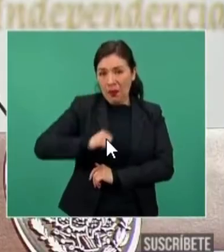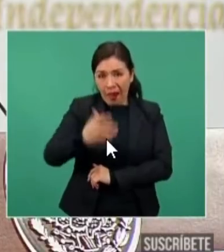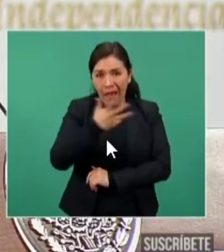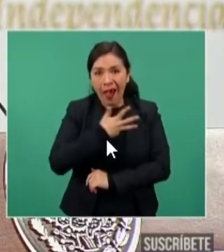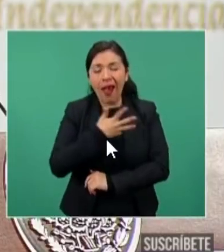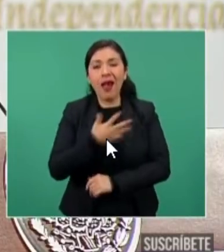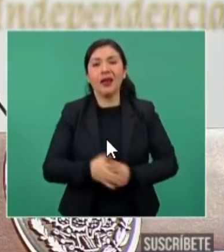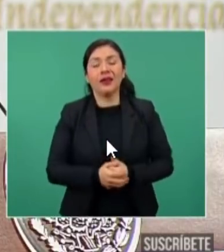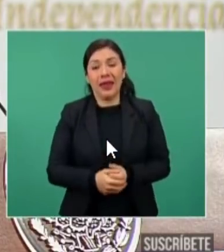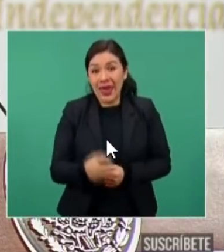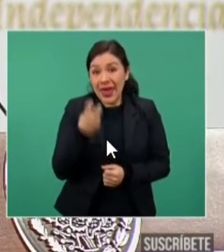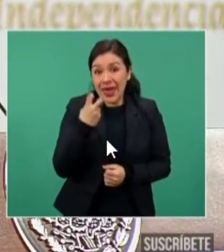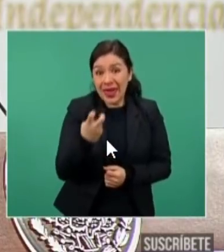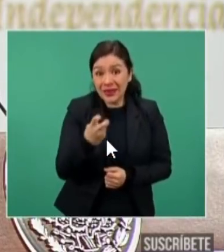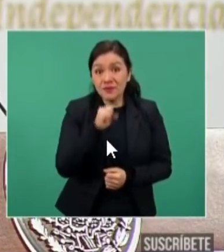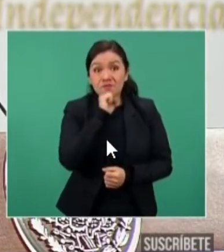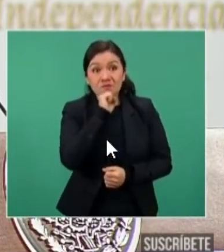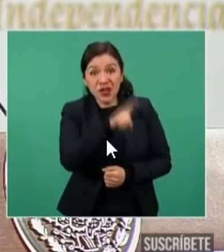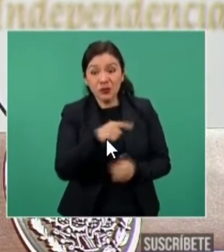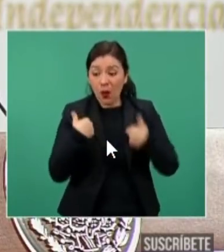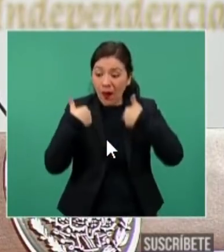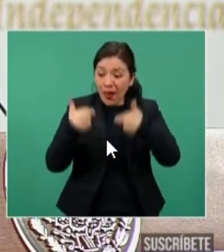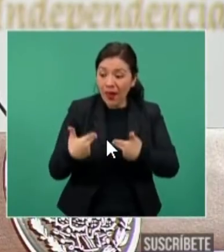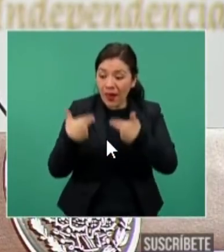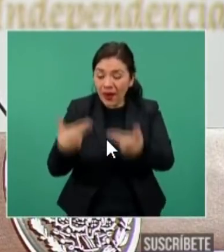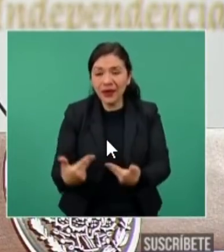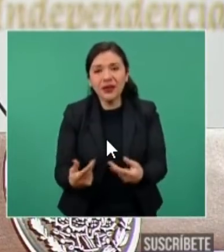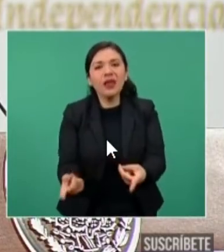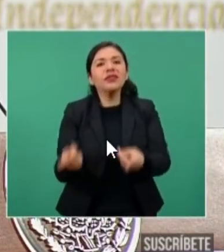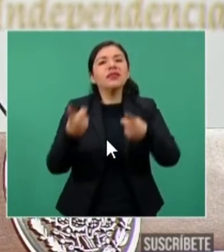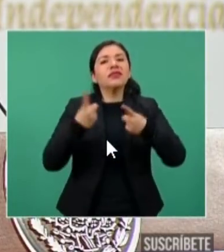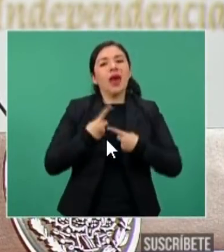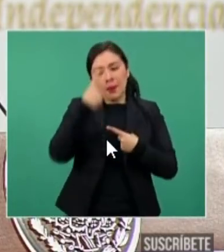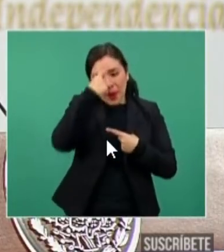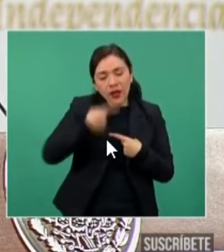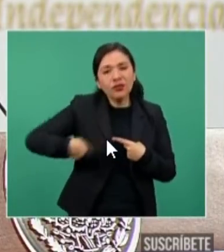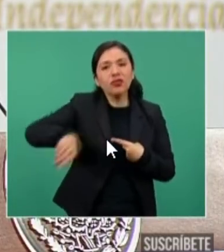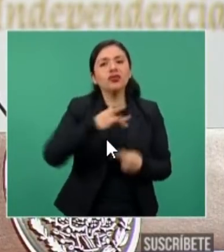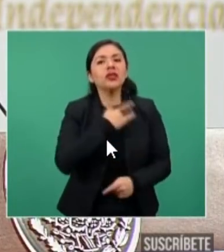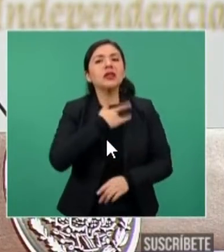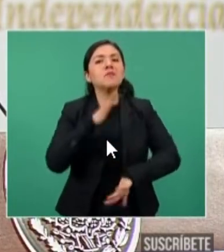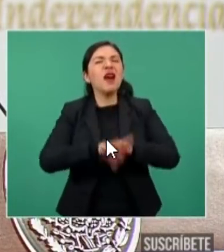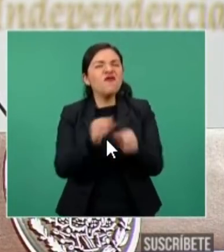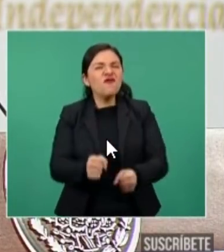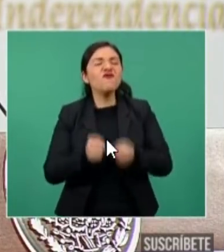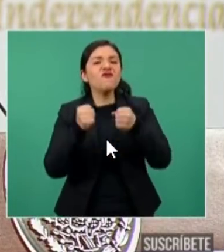y que eso es lo que nos da fortaleza e identidad